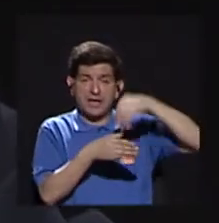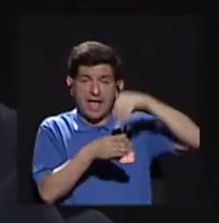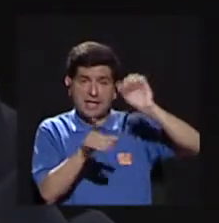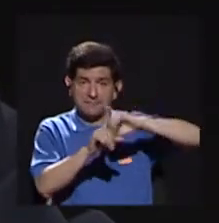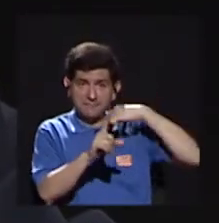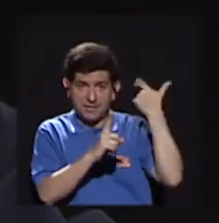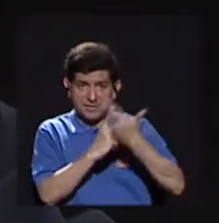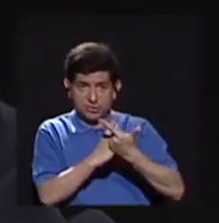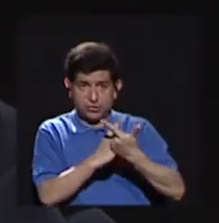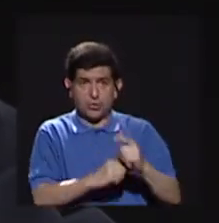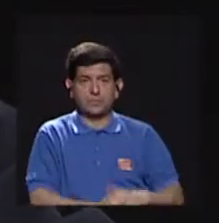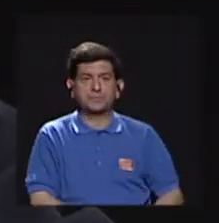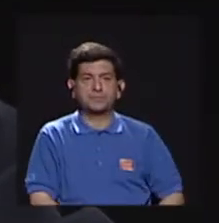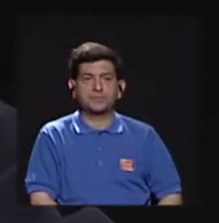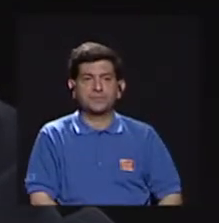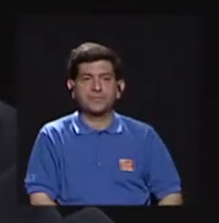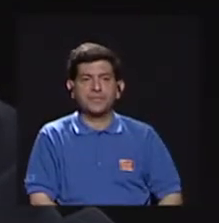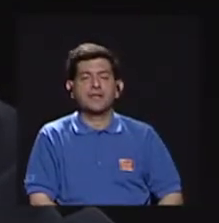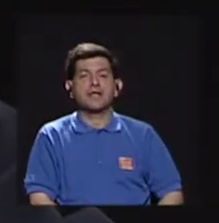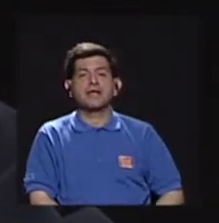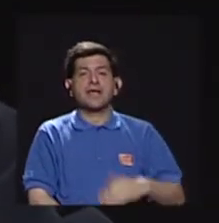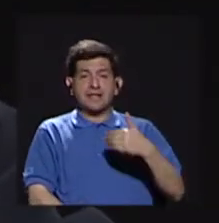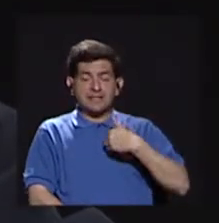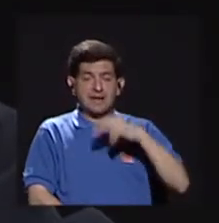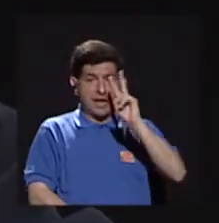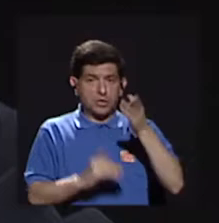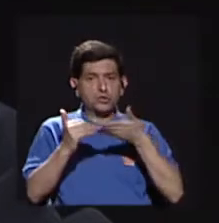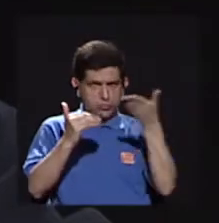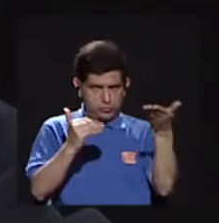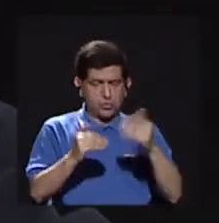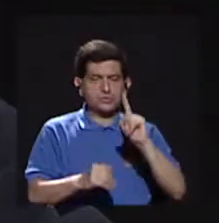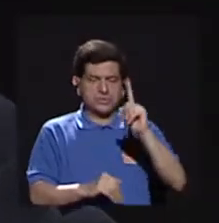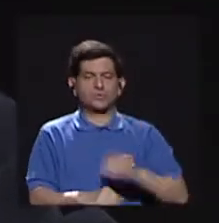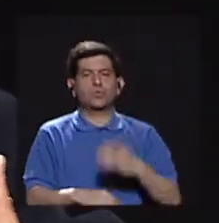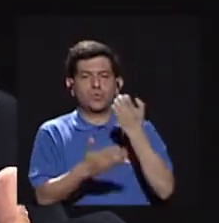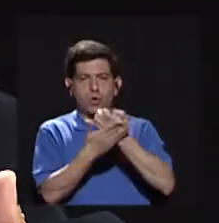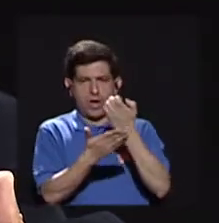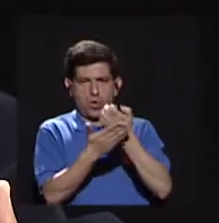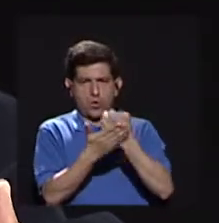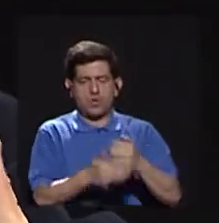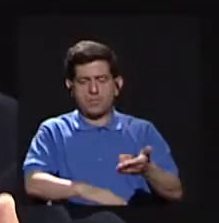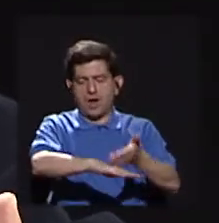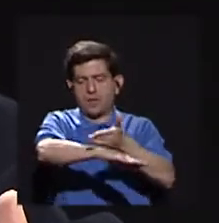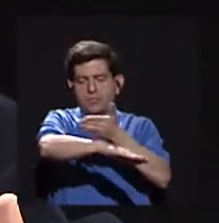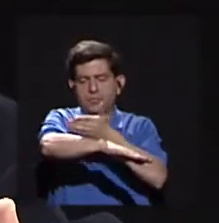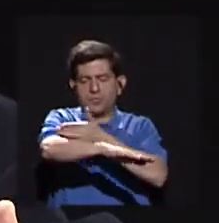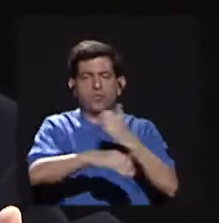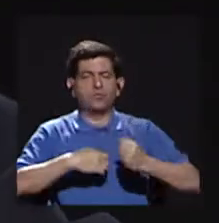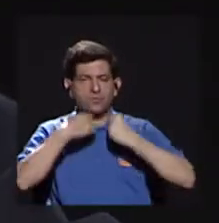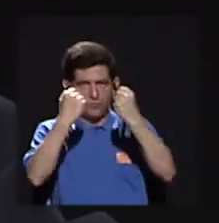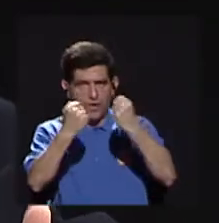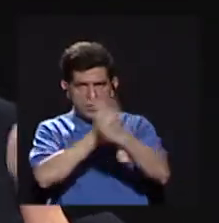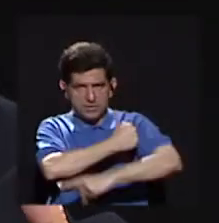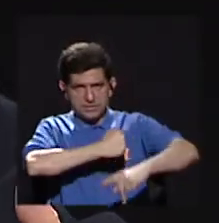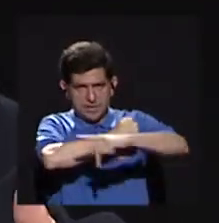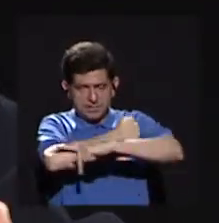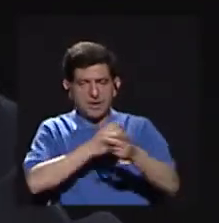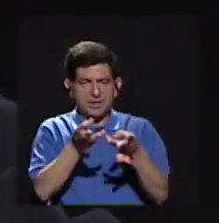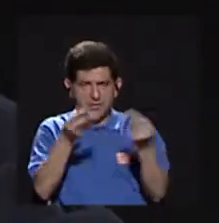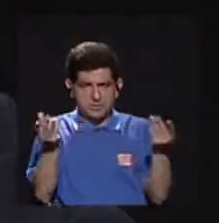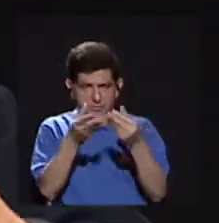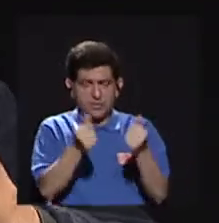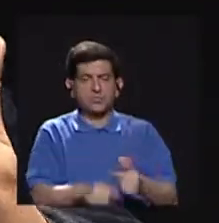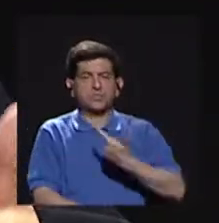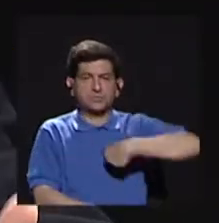social entonces ahí él tiene que ver dos cosas por un lado una economía que crezca más que sea más robusta para que el país produzca